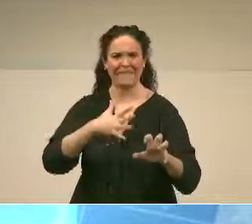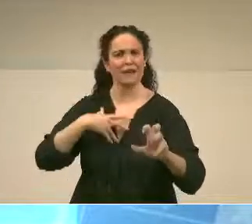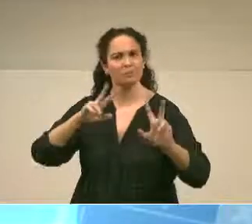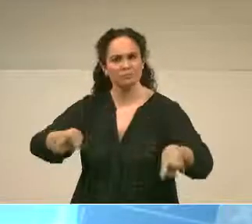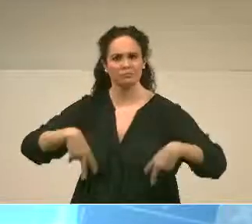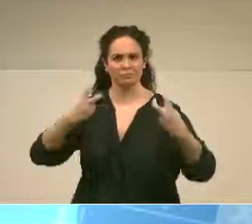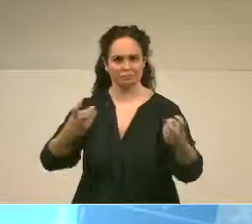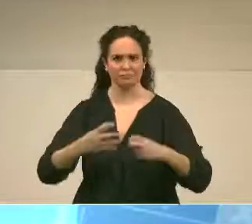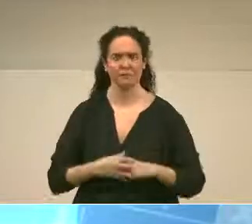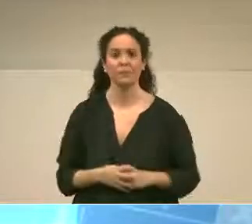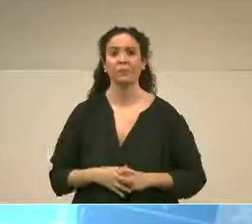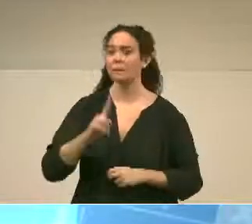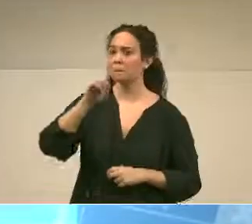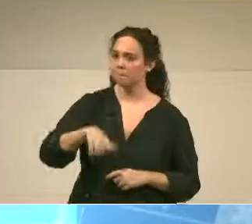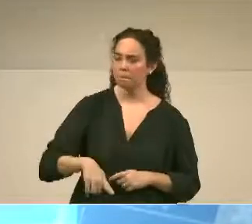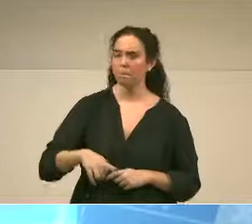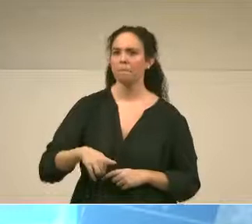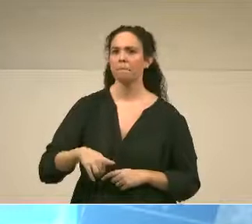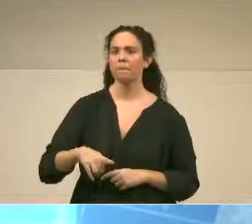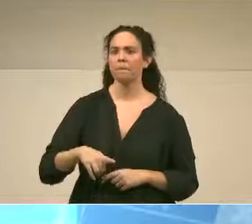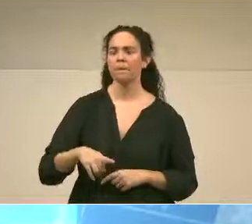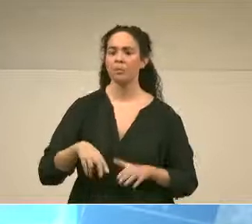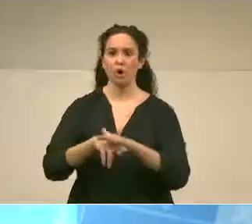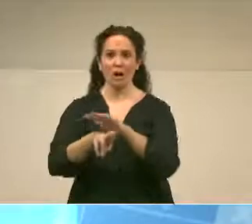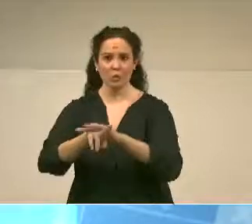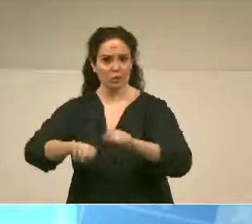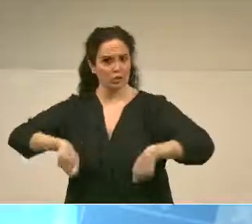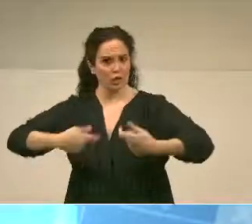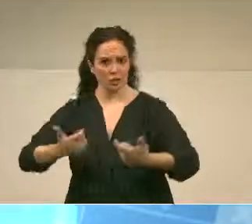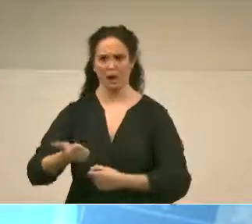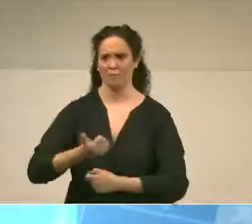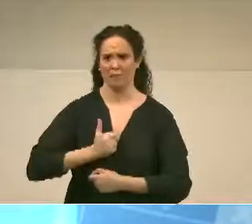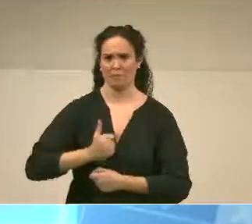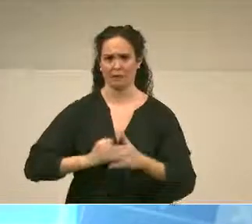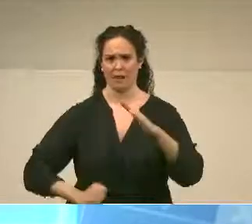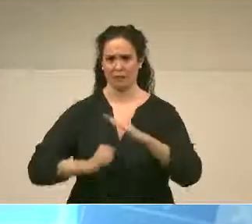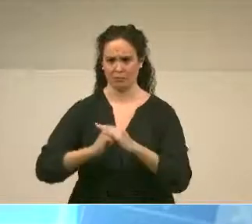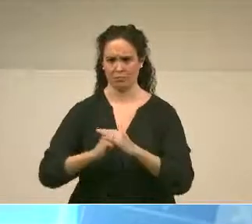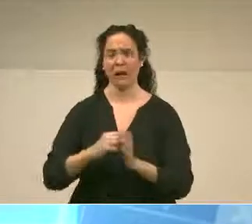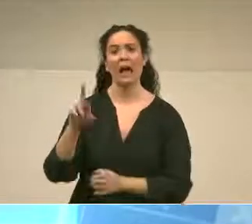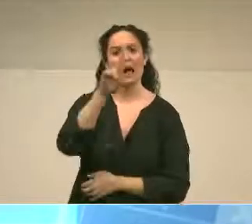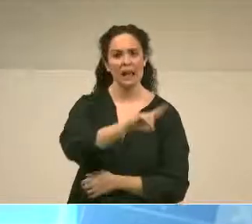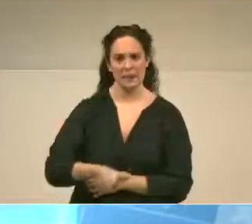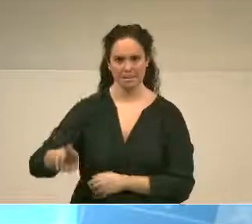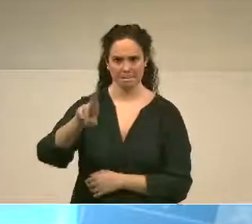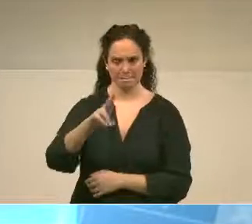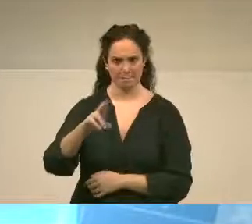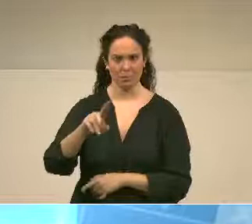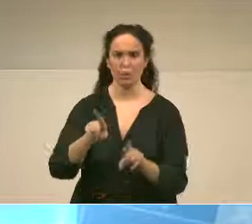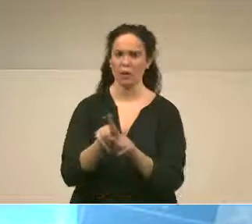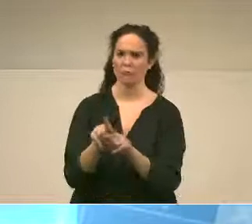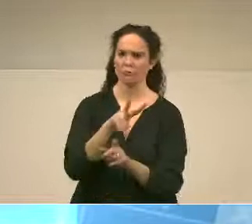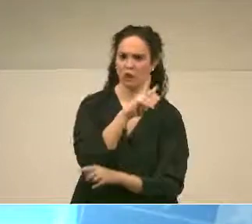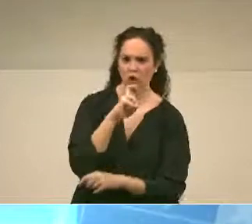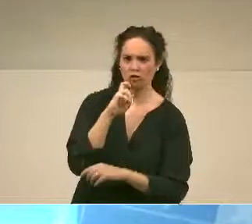líneas de acción que nos permitan revalorizar esos recursos naturales. Insisto, creemos que además de conservarlos y